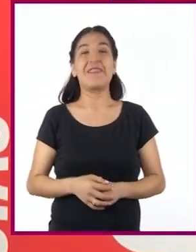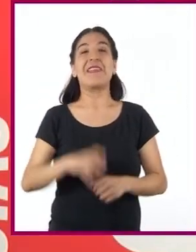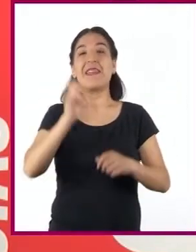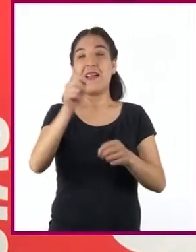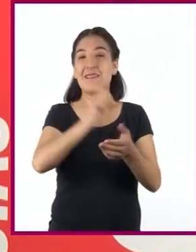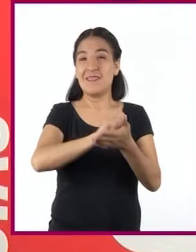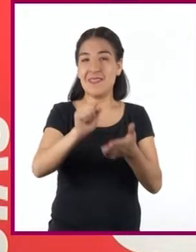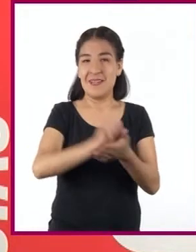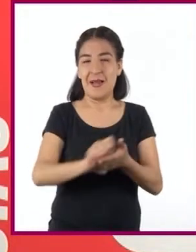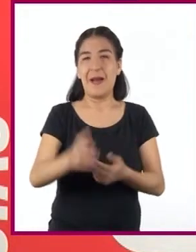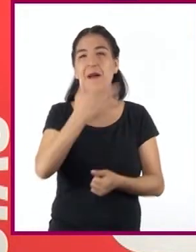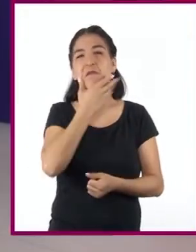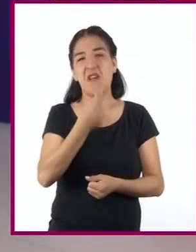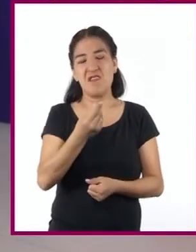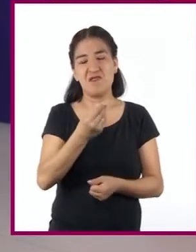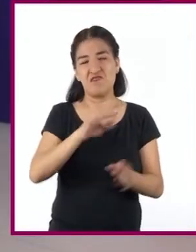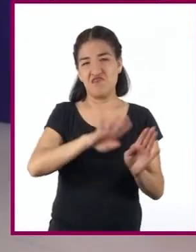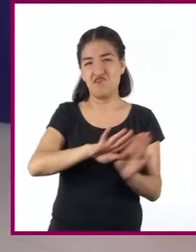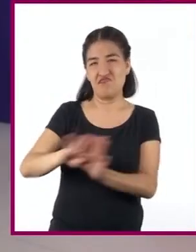Atentamente, un macho ignorado.